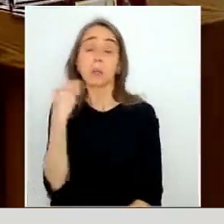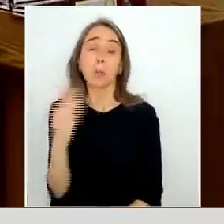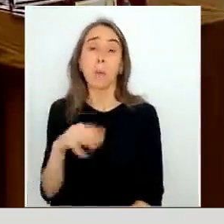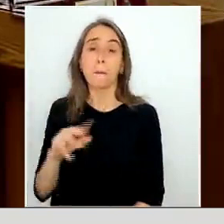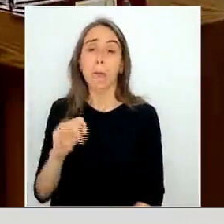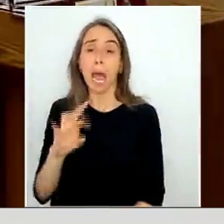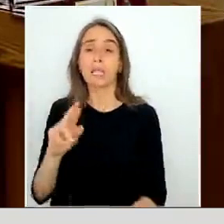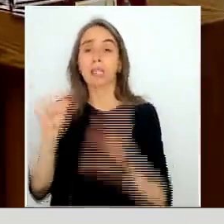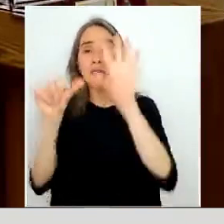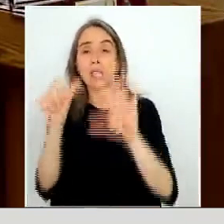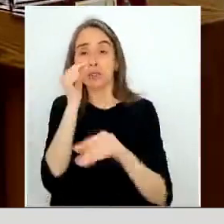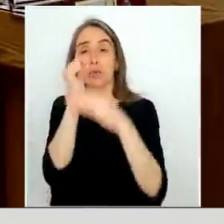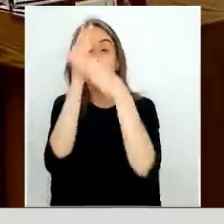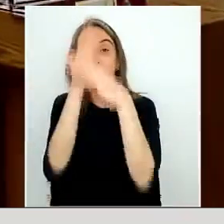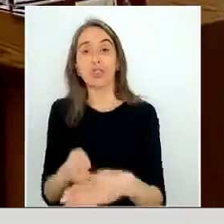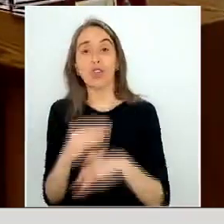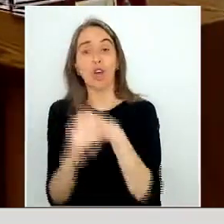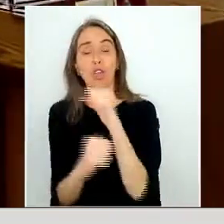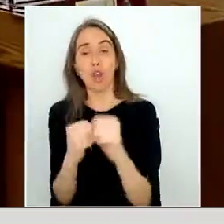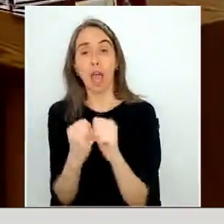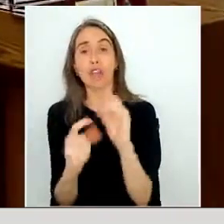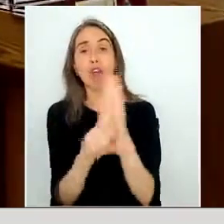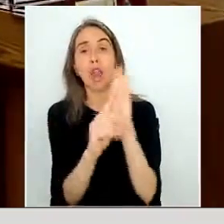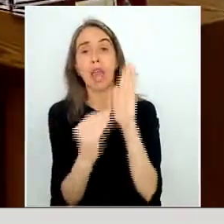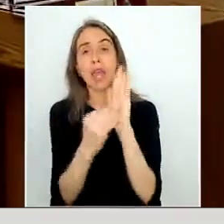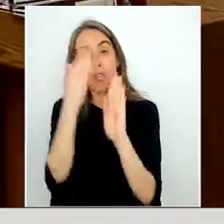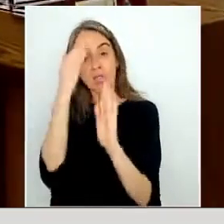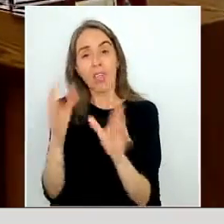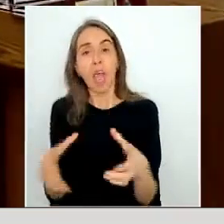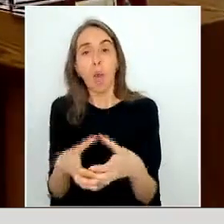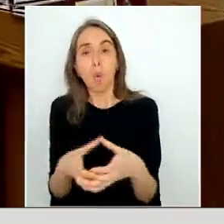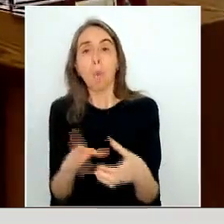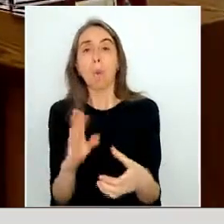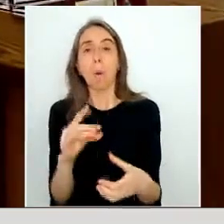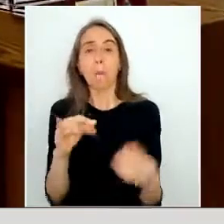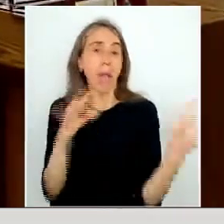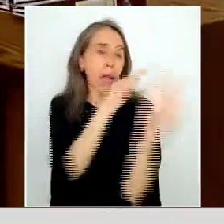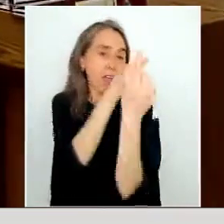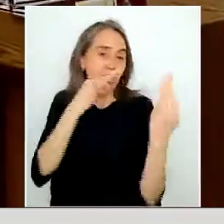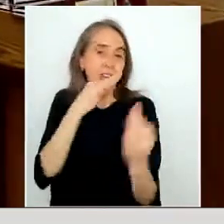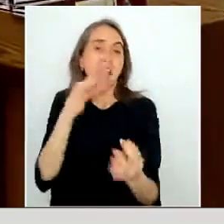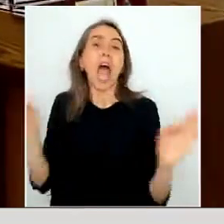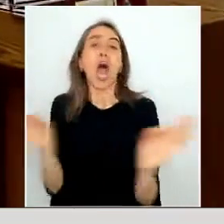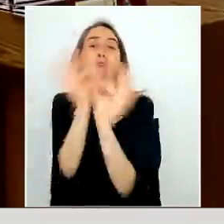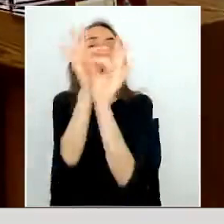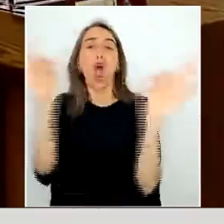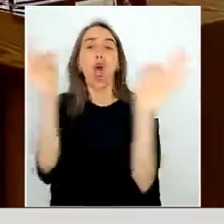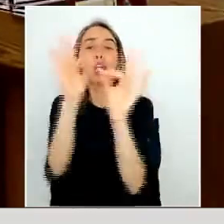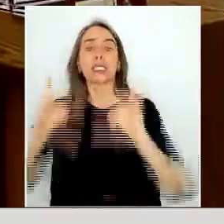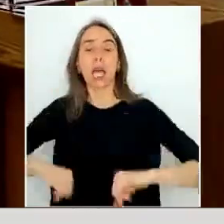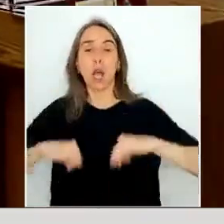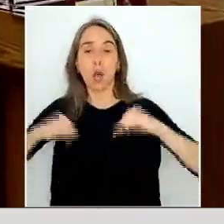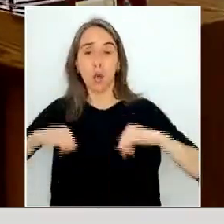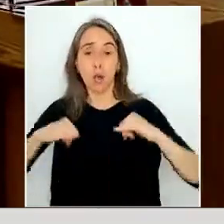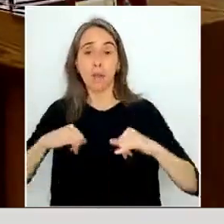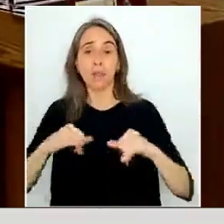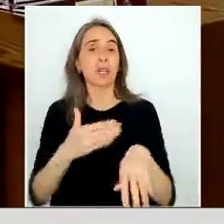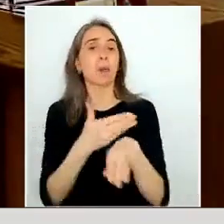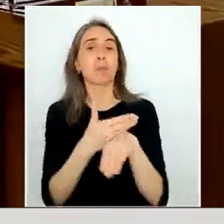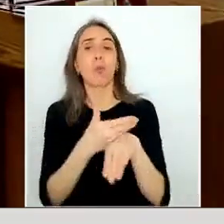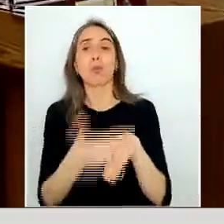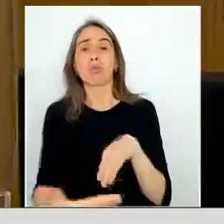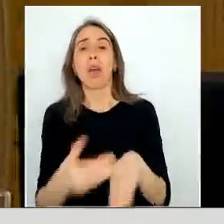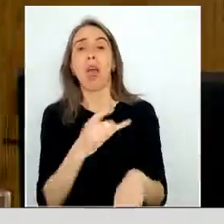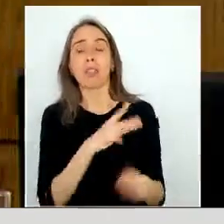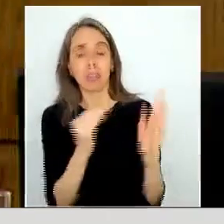cada año como el Día de las bandas y orquestas juveniles es un reconocimiento tan tardío en nuestro país como necesario